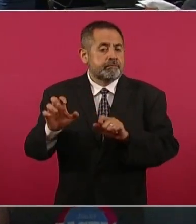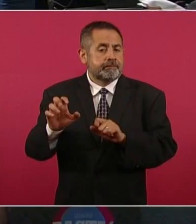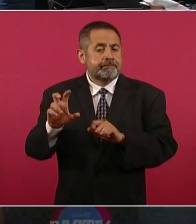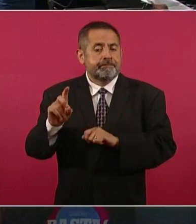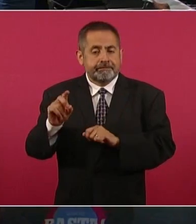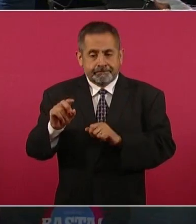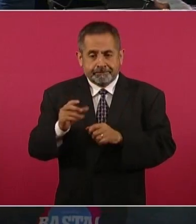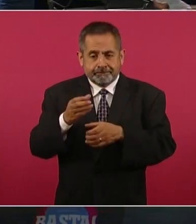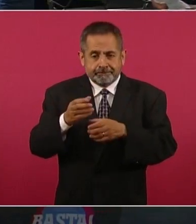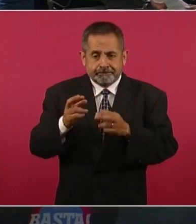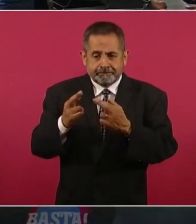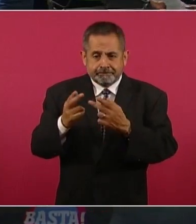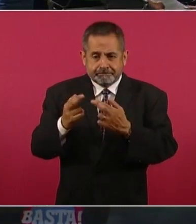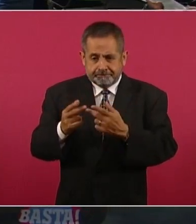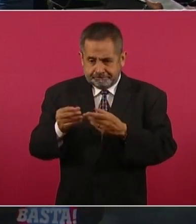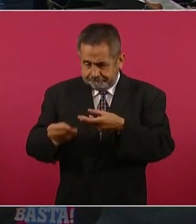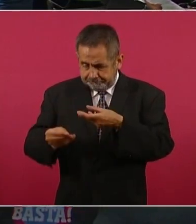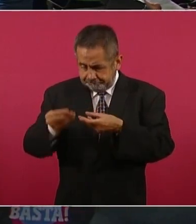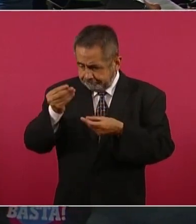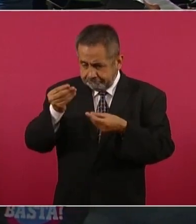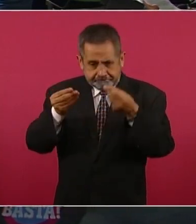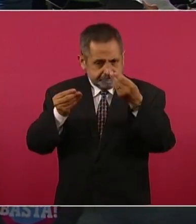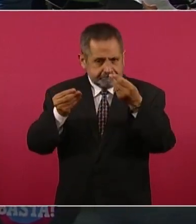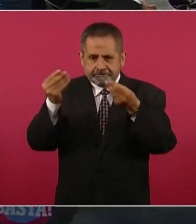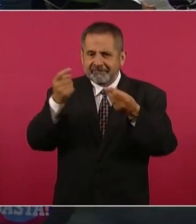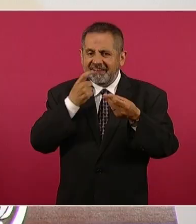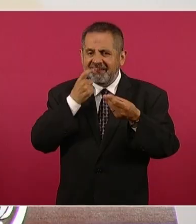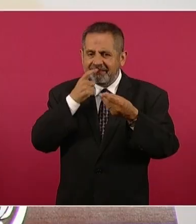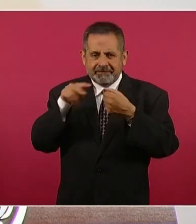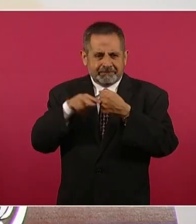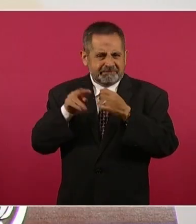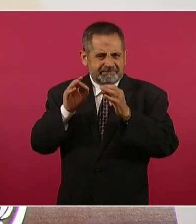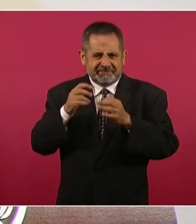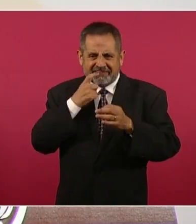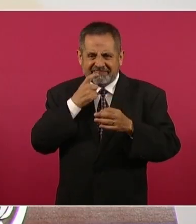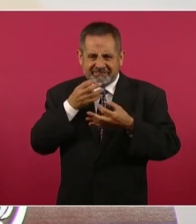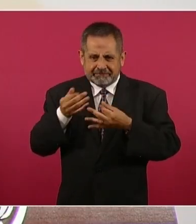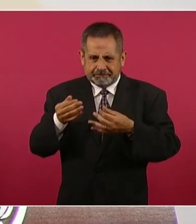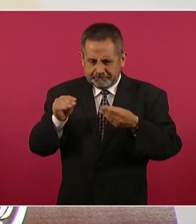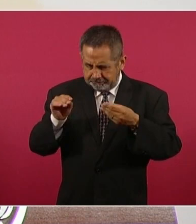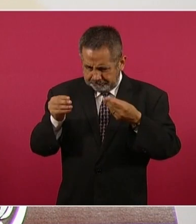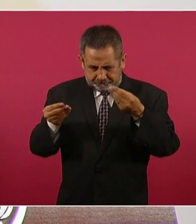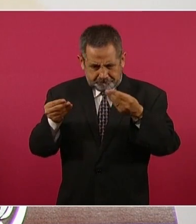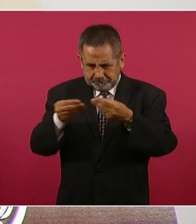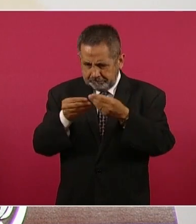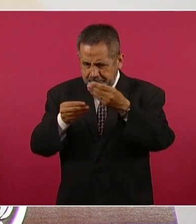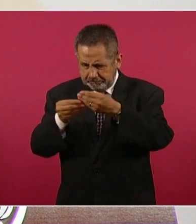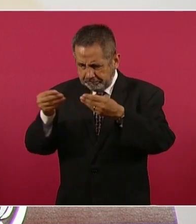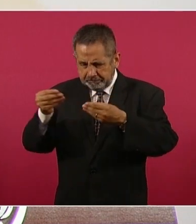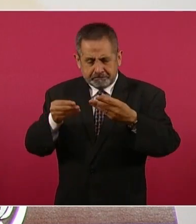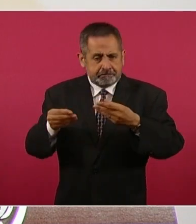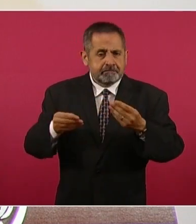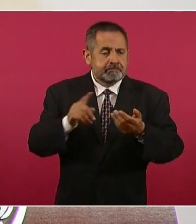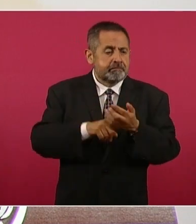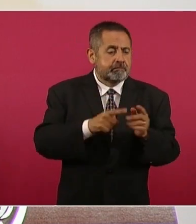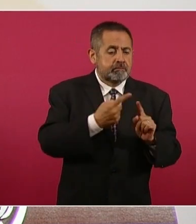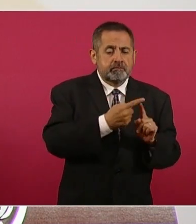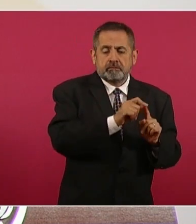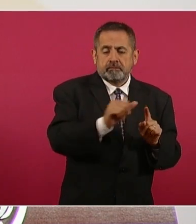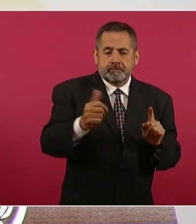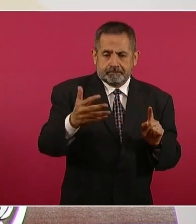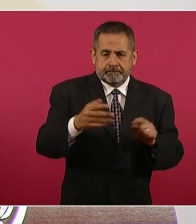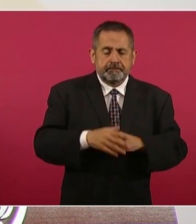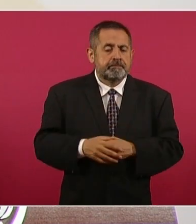458,730 fragmentos de cerámica desde el tramo 1 hasta el tramo 5. Hemos